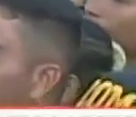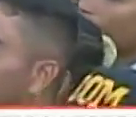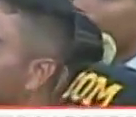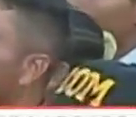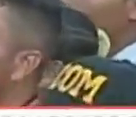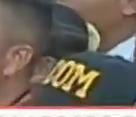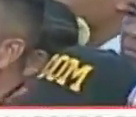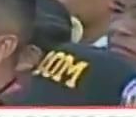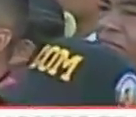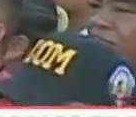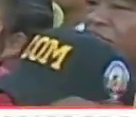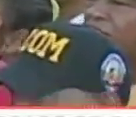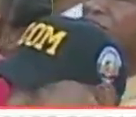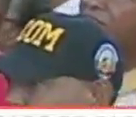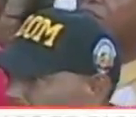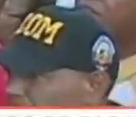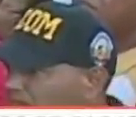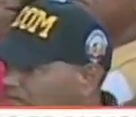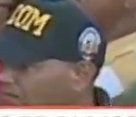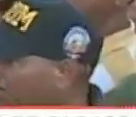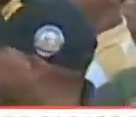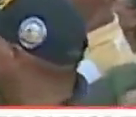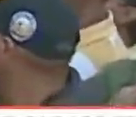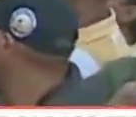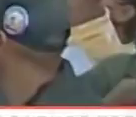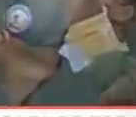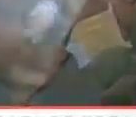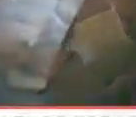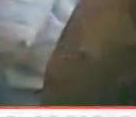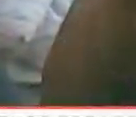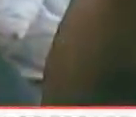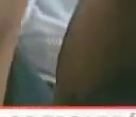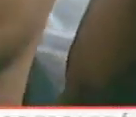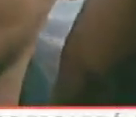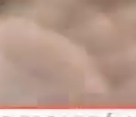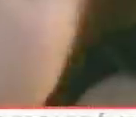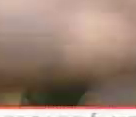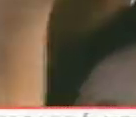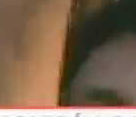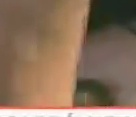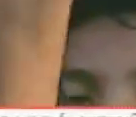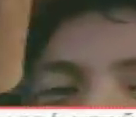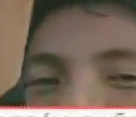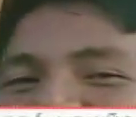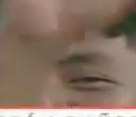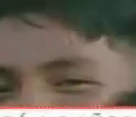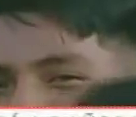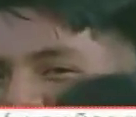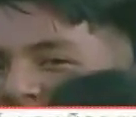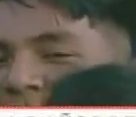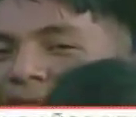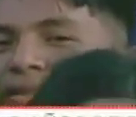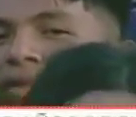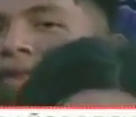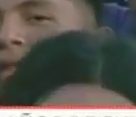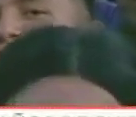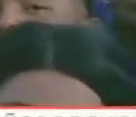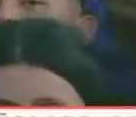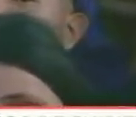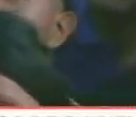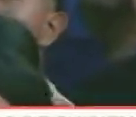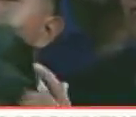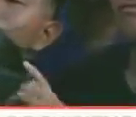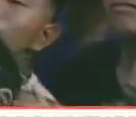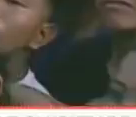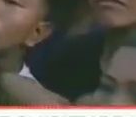sometidos. La soberanía popular es intransferible. El 20 de mayo, la soberanía popular le